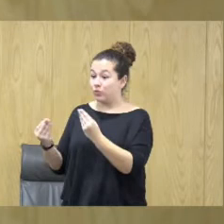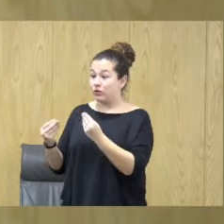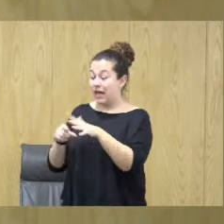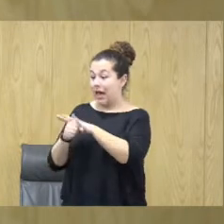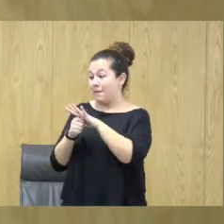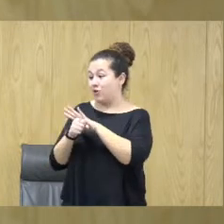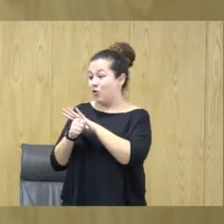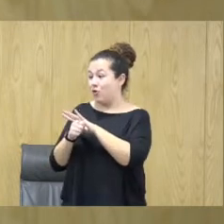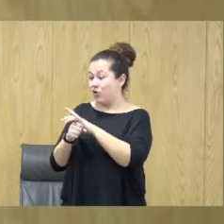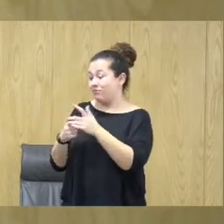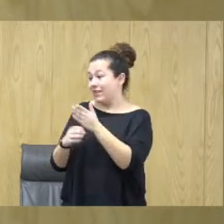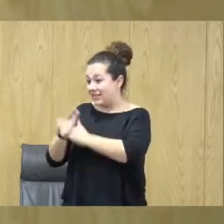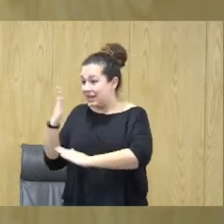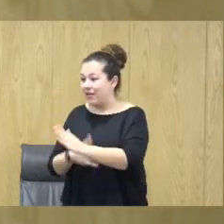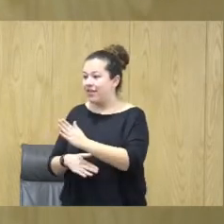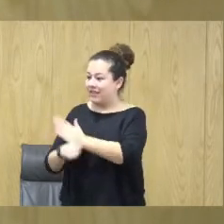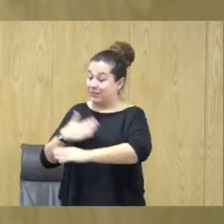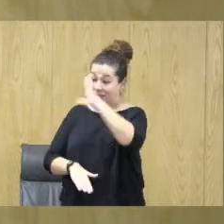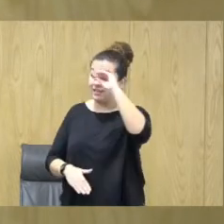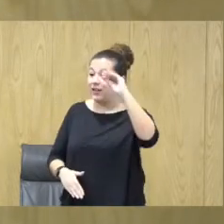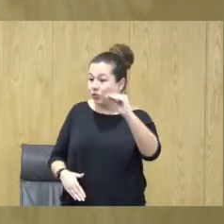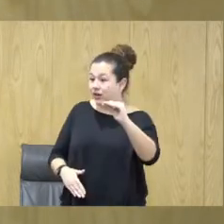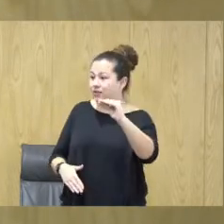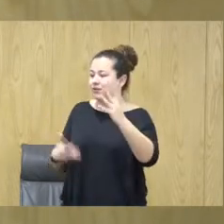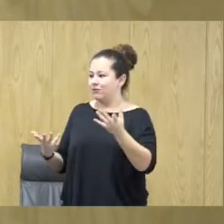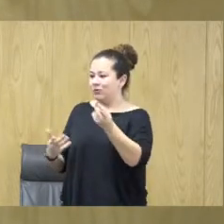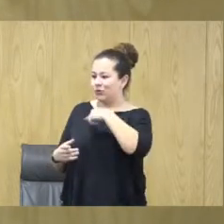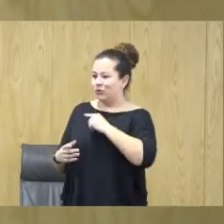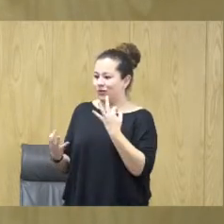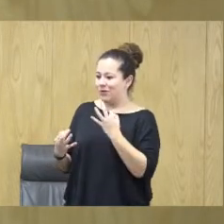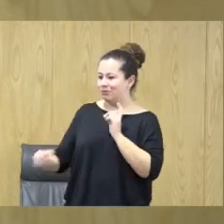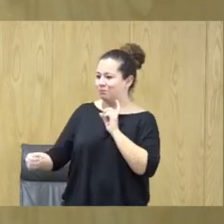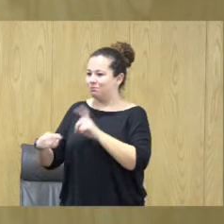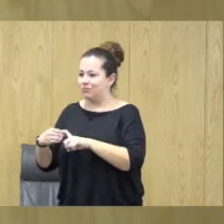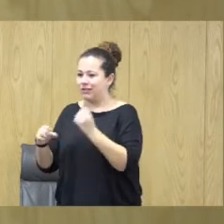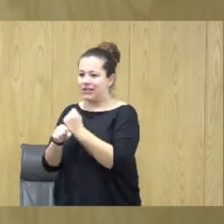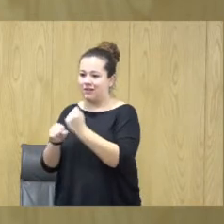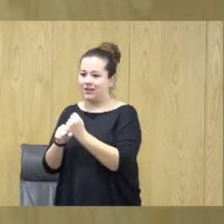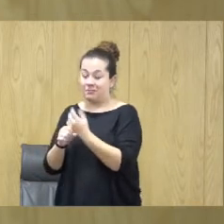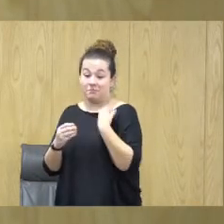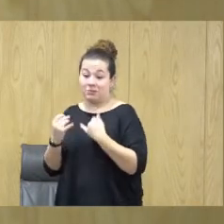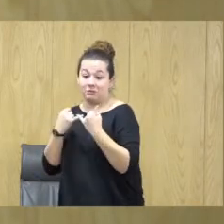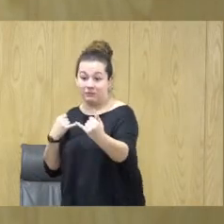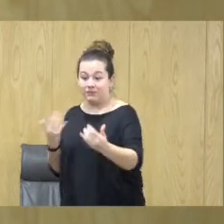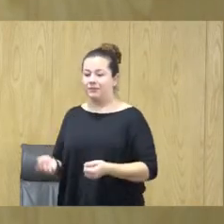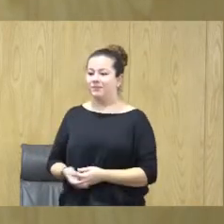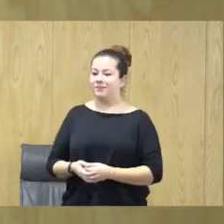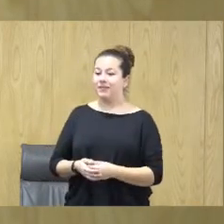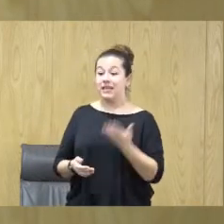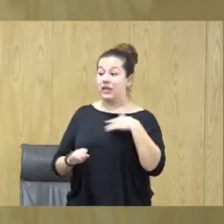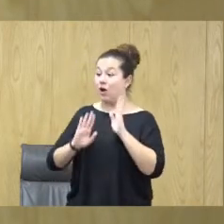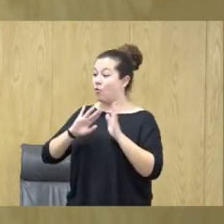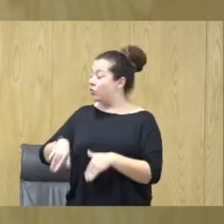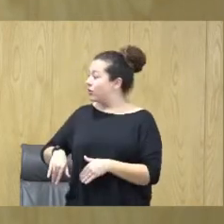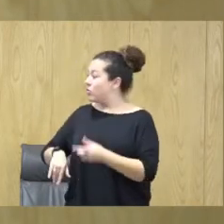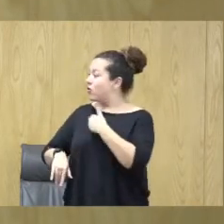de la discapacidad, de la discapacidad intelectual, pues nos sumemos a trabajar en esta línea. Y por último, pues